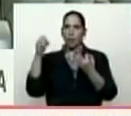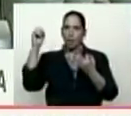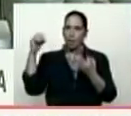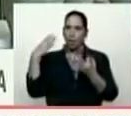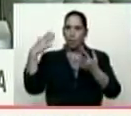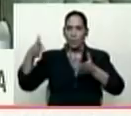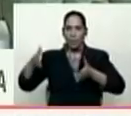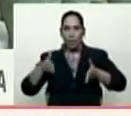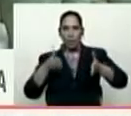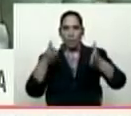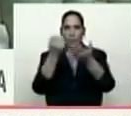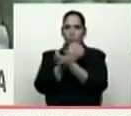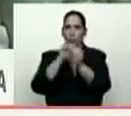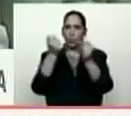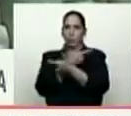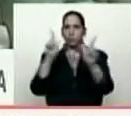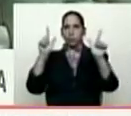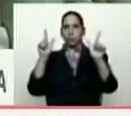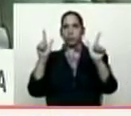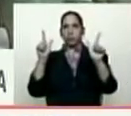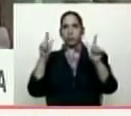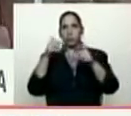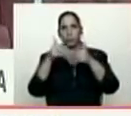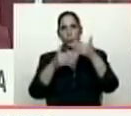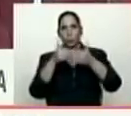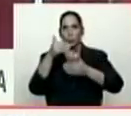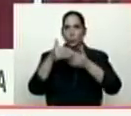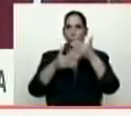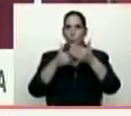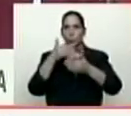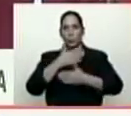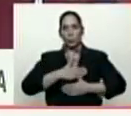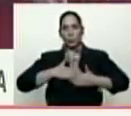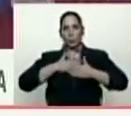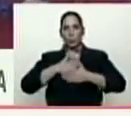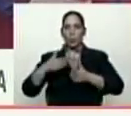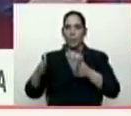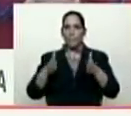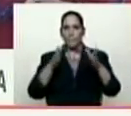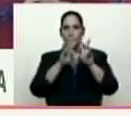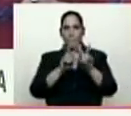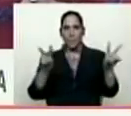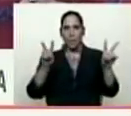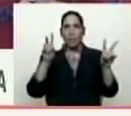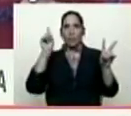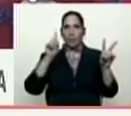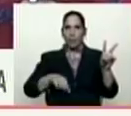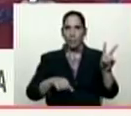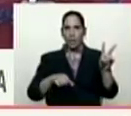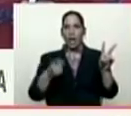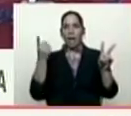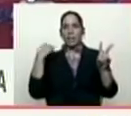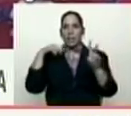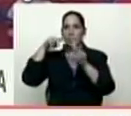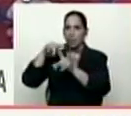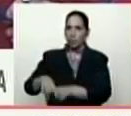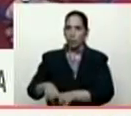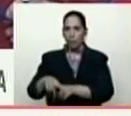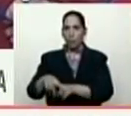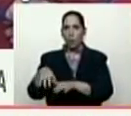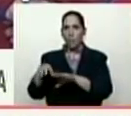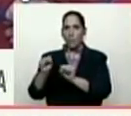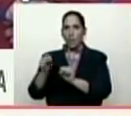caminos de soberanía, libertad, progreso, bienestar, caminos de paz, y así como ayer derrotamos al imperio,